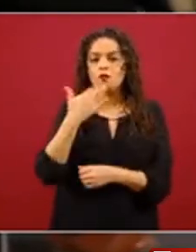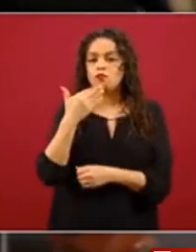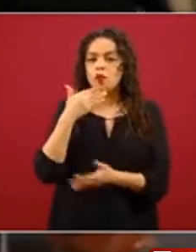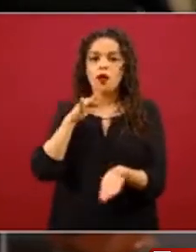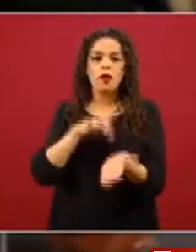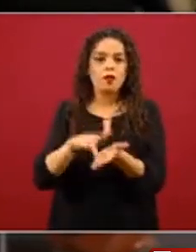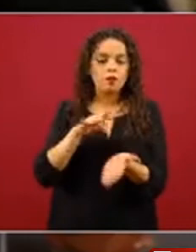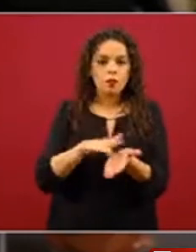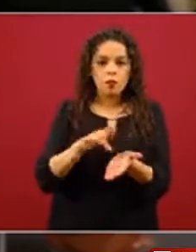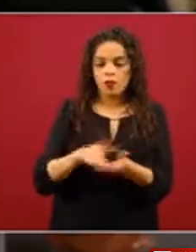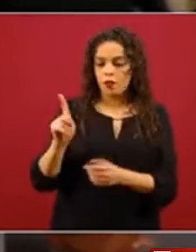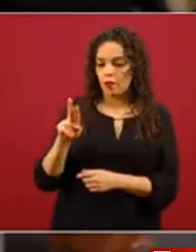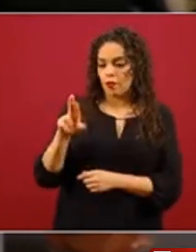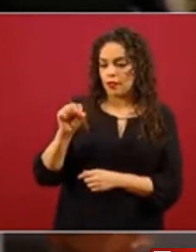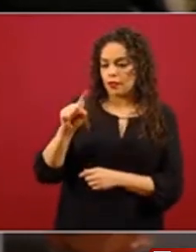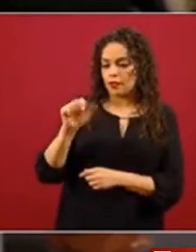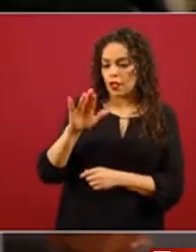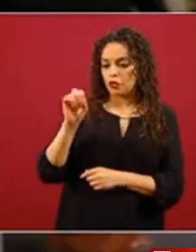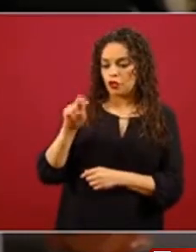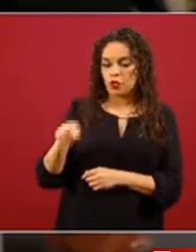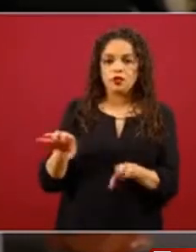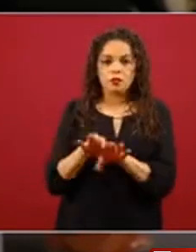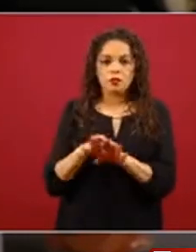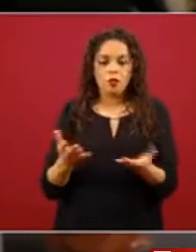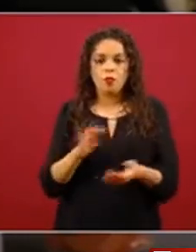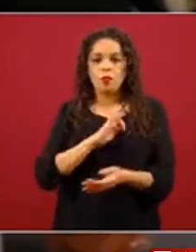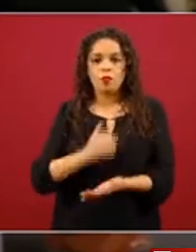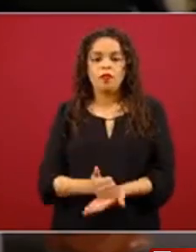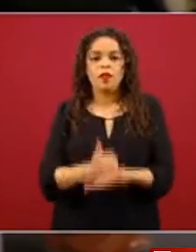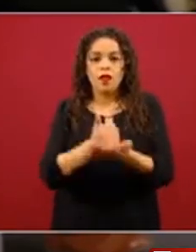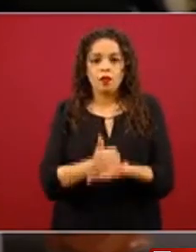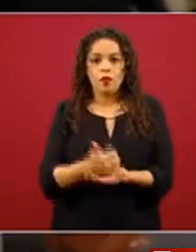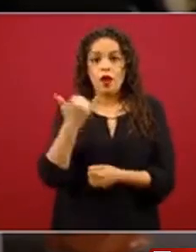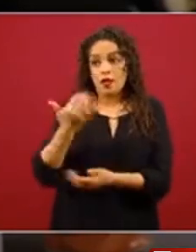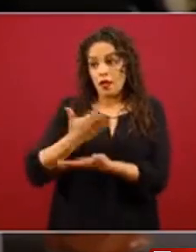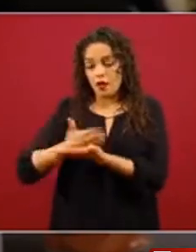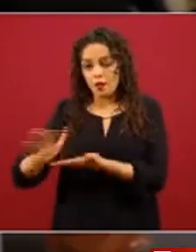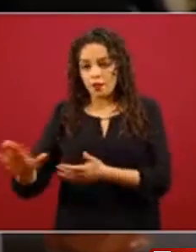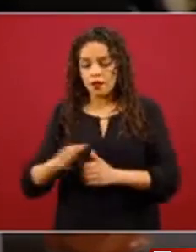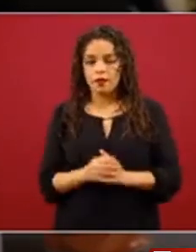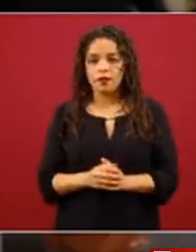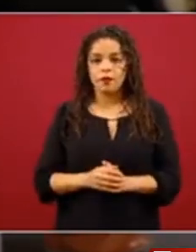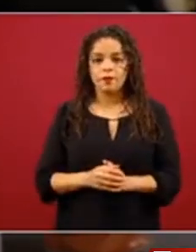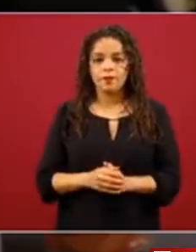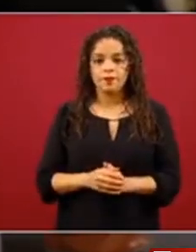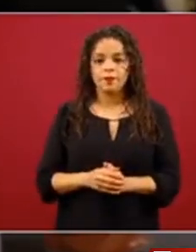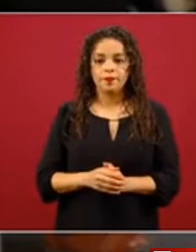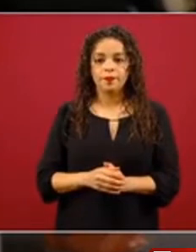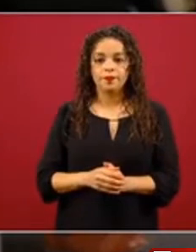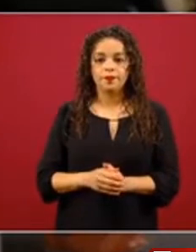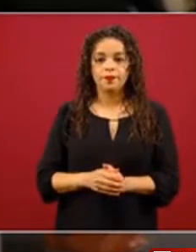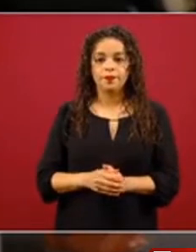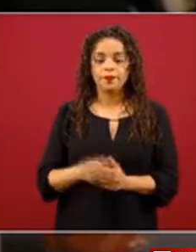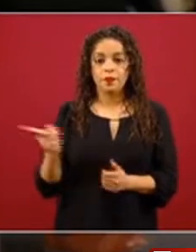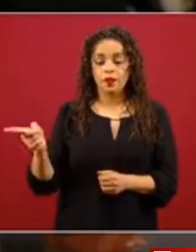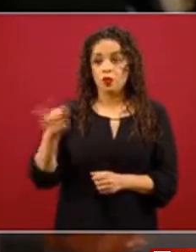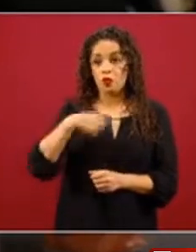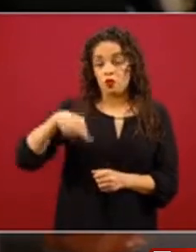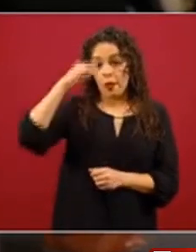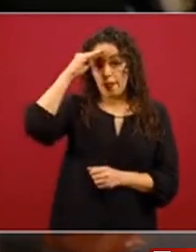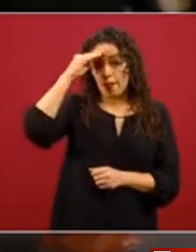que quedaron en la indefensión. Además, si se está previendo que la pandemia se vaya hasta octubre,